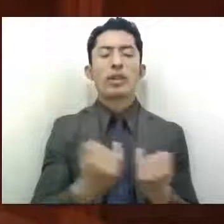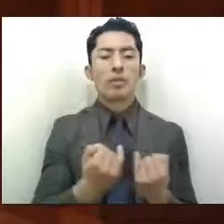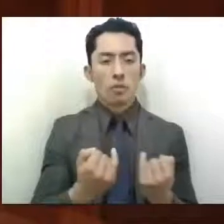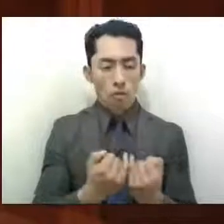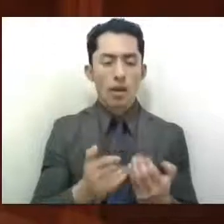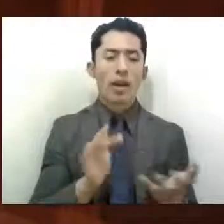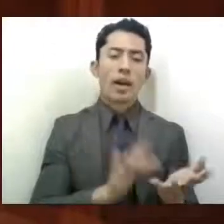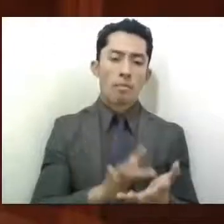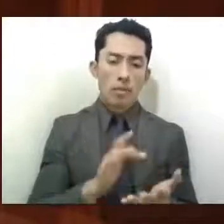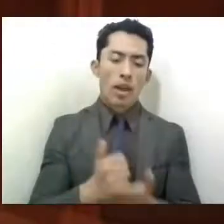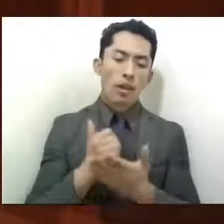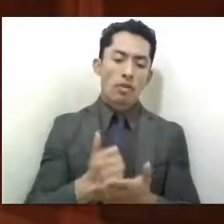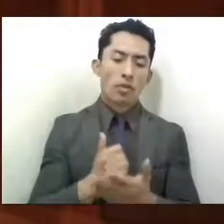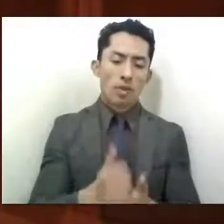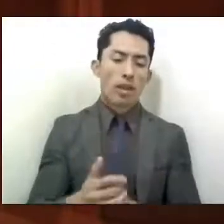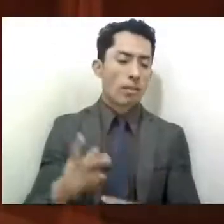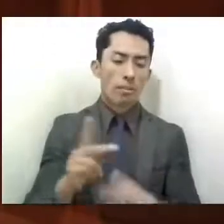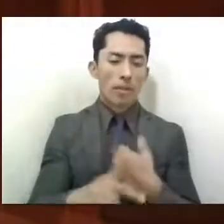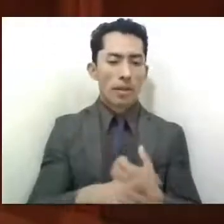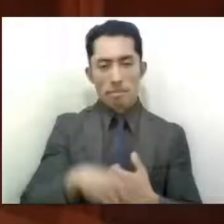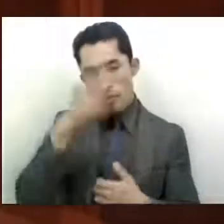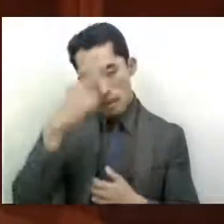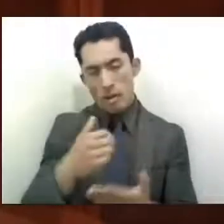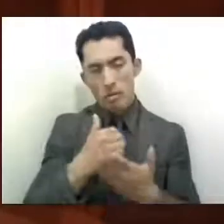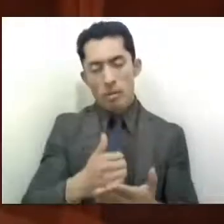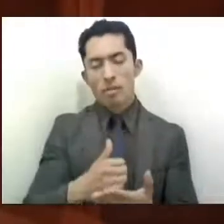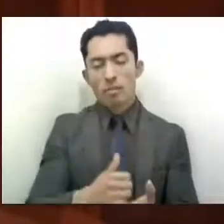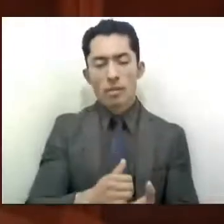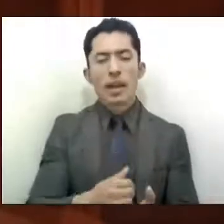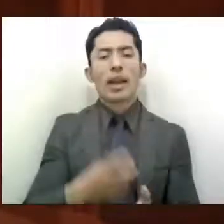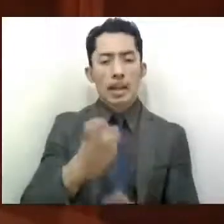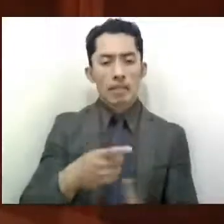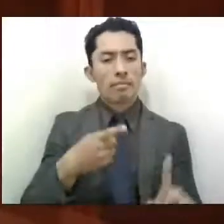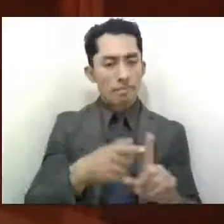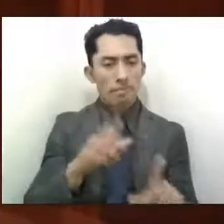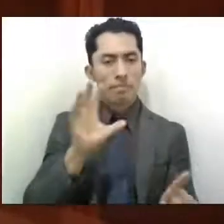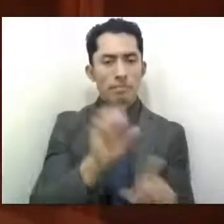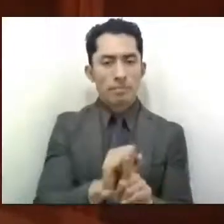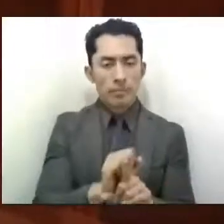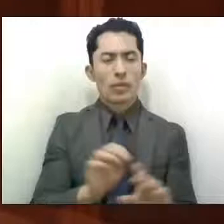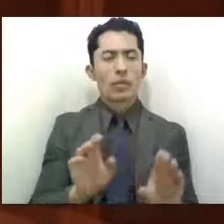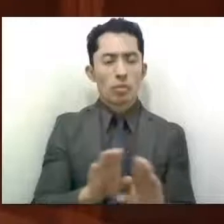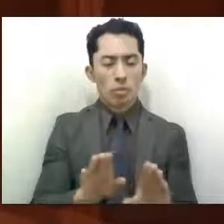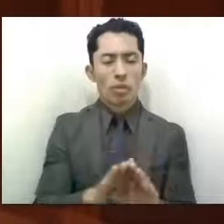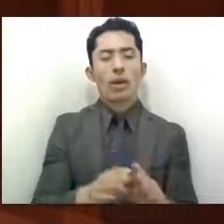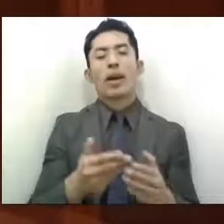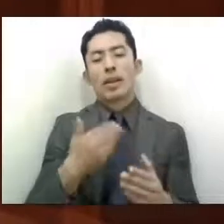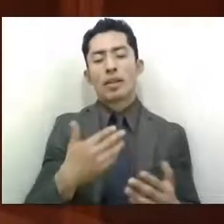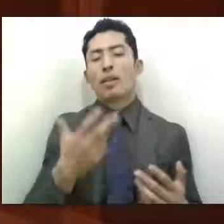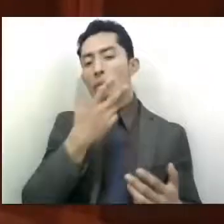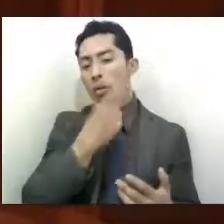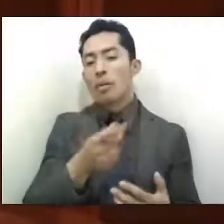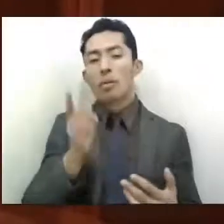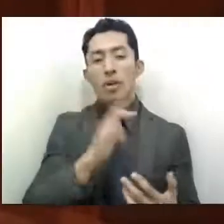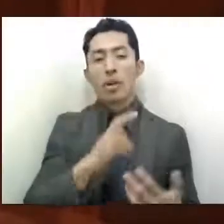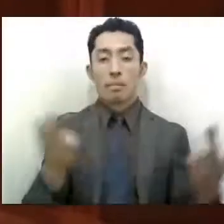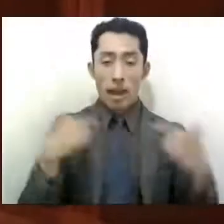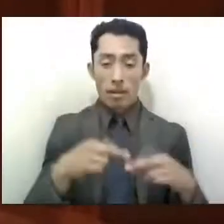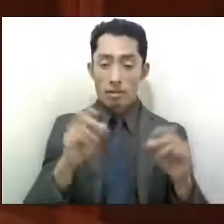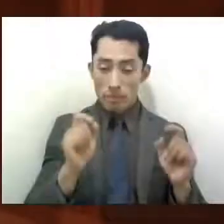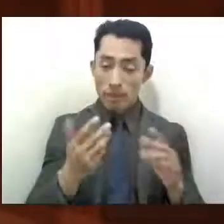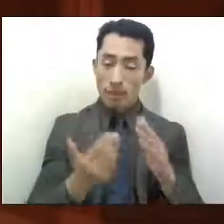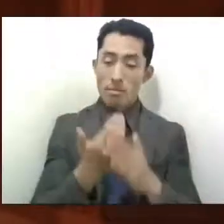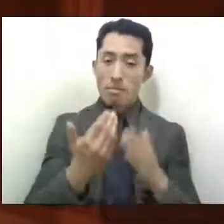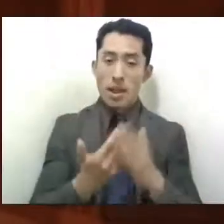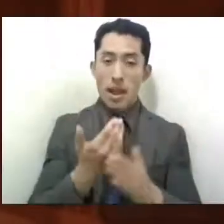bello país. Para lograr esta misión, las maestras y los maestros se levantan desde temprano, porque muchos de